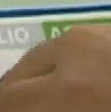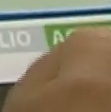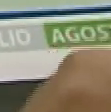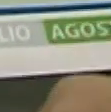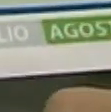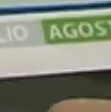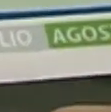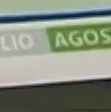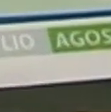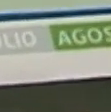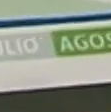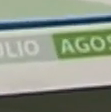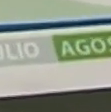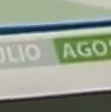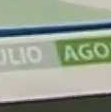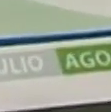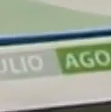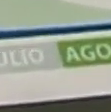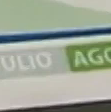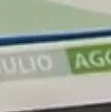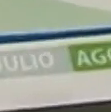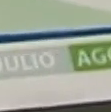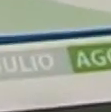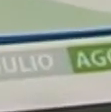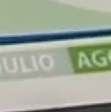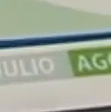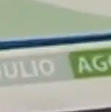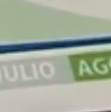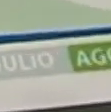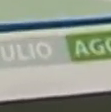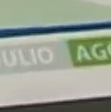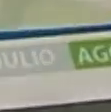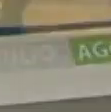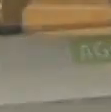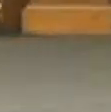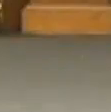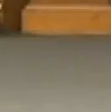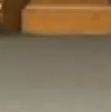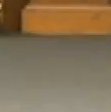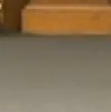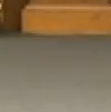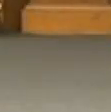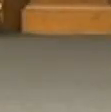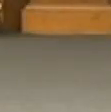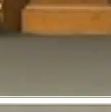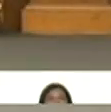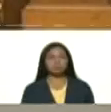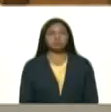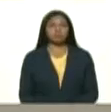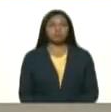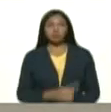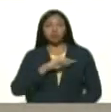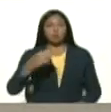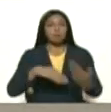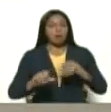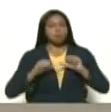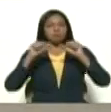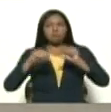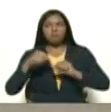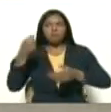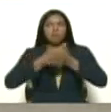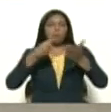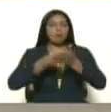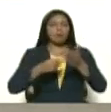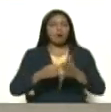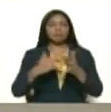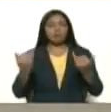y fe para toda Venezuela. Confianza y fe que vamos avanzando en esta batalla que